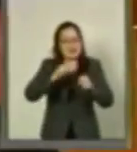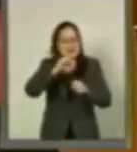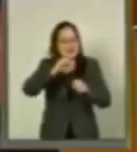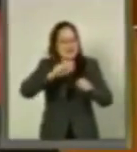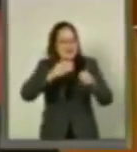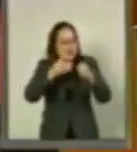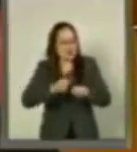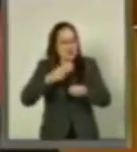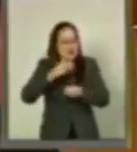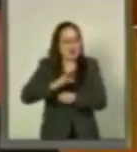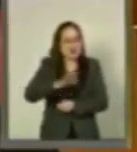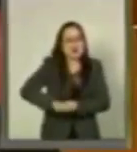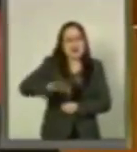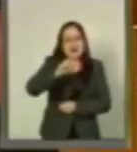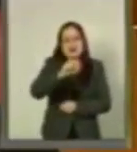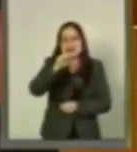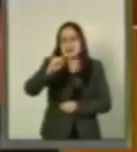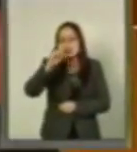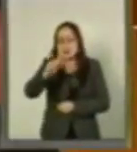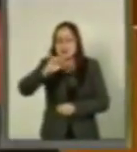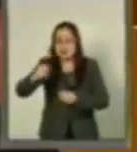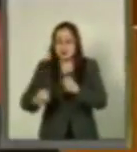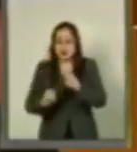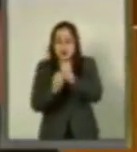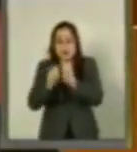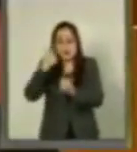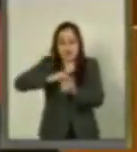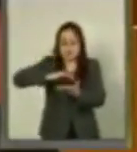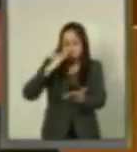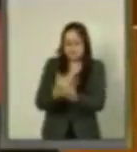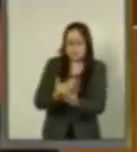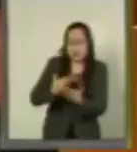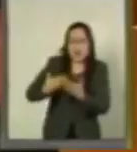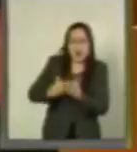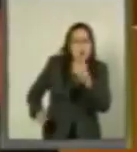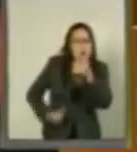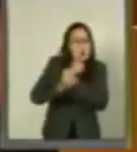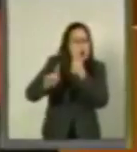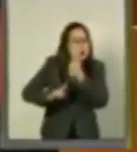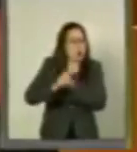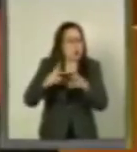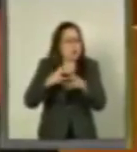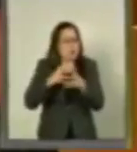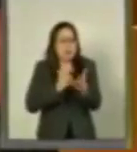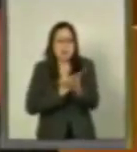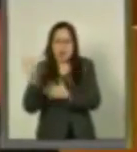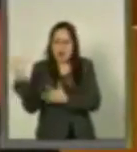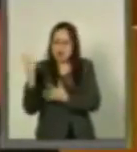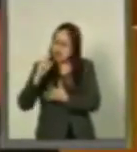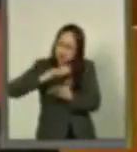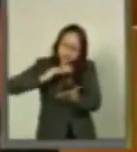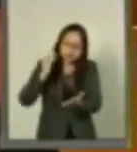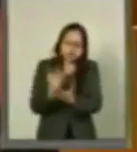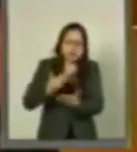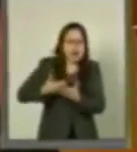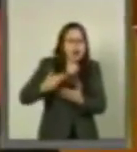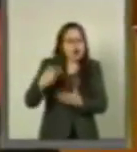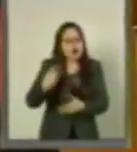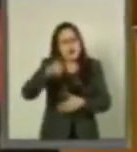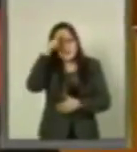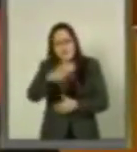para atender el crecimiento de las violencias que hoy tienen sumido al país en una